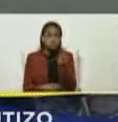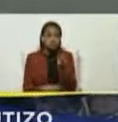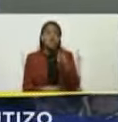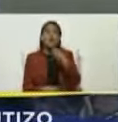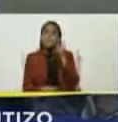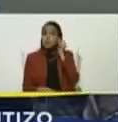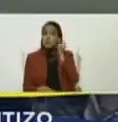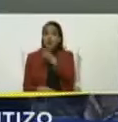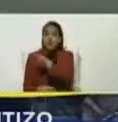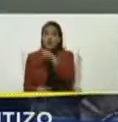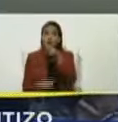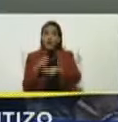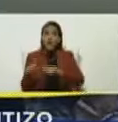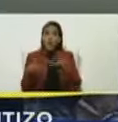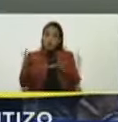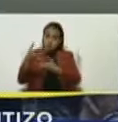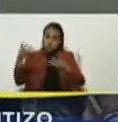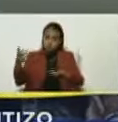joven.